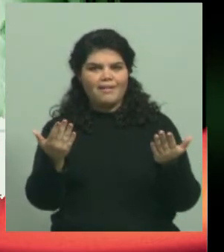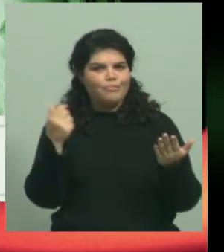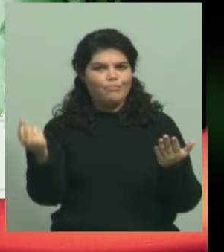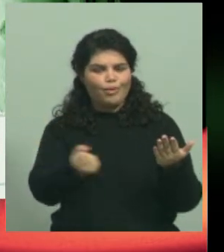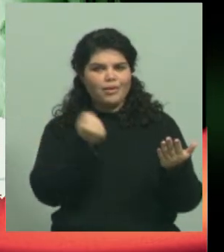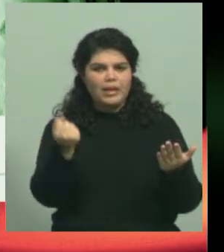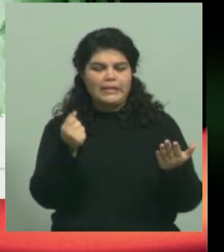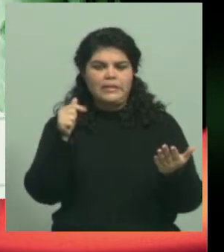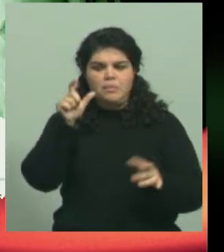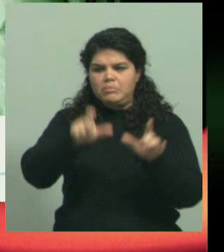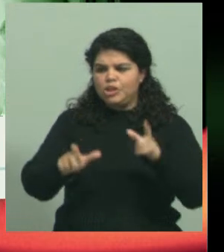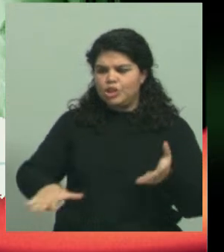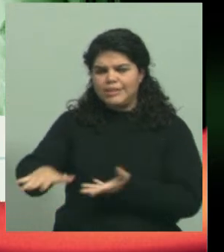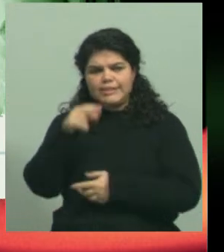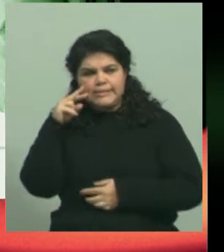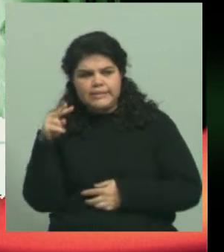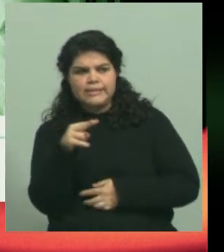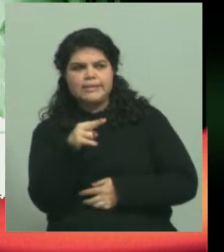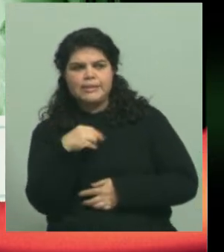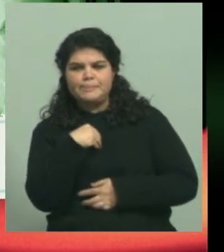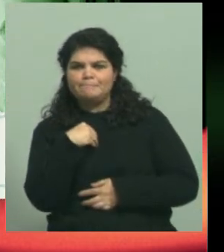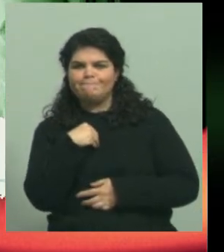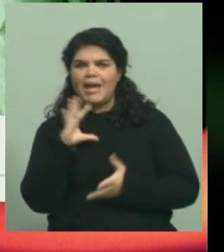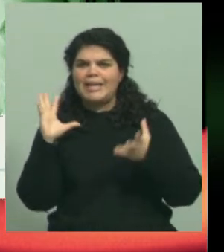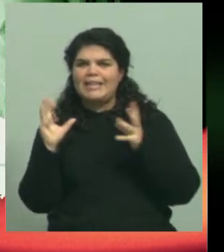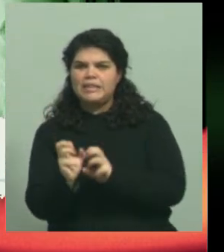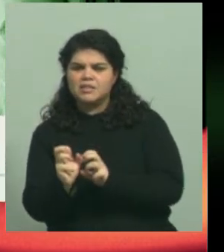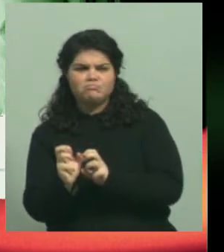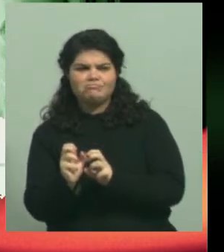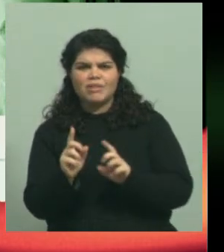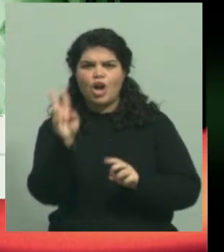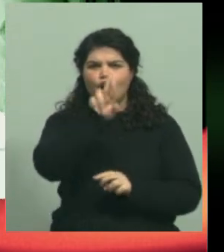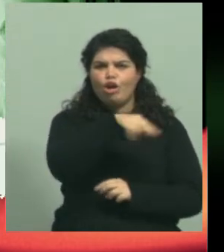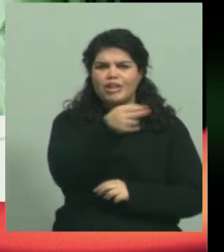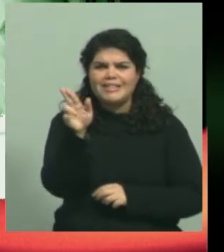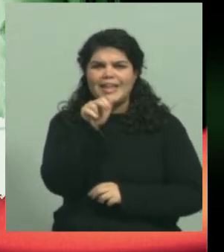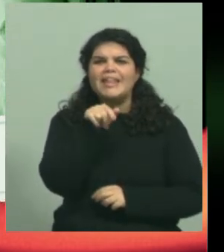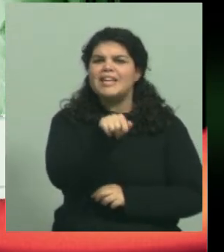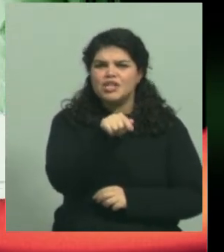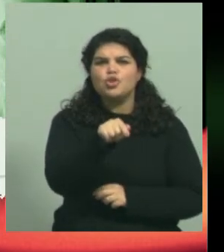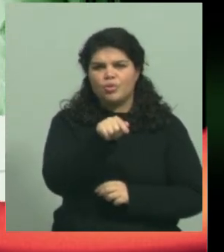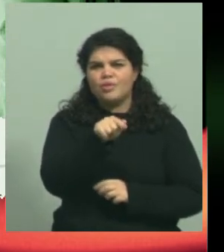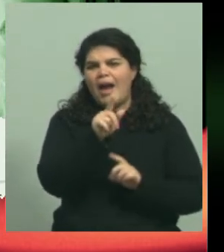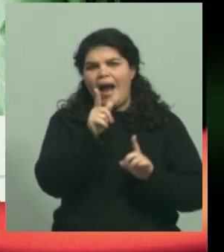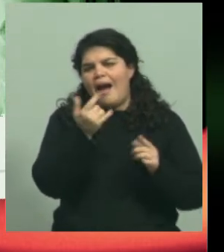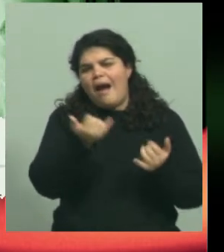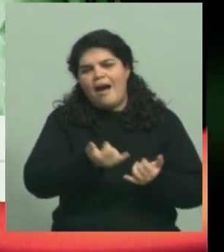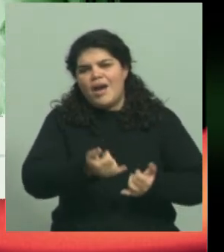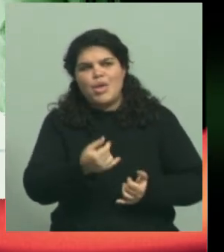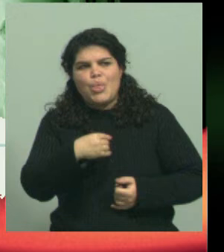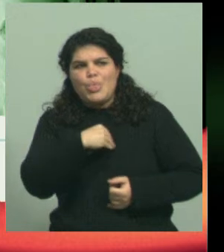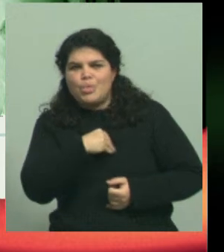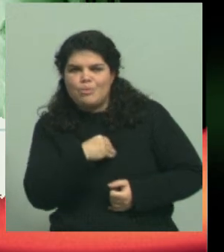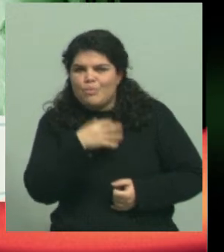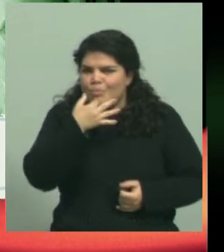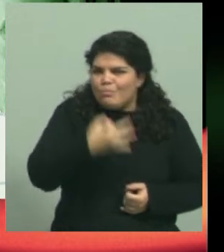como una crisis, y esto del CONICET es una consecuencia más. ¿Qué es lo que hace? O sea, la ciencia, los resultados